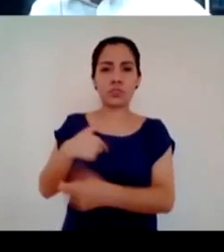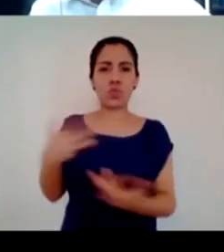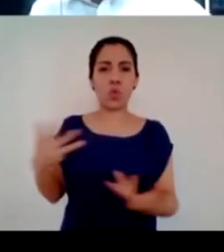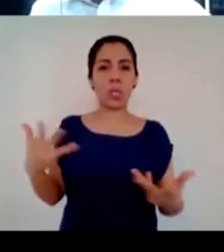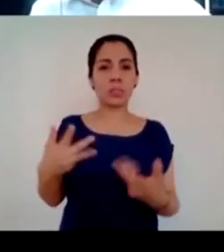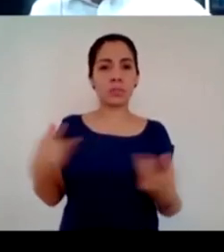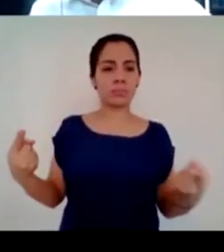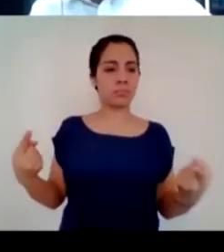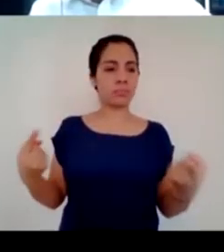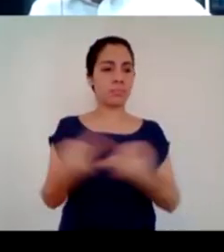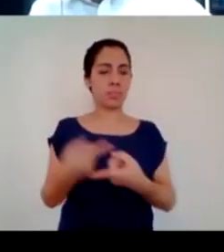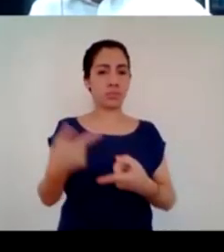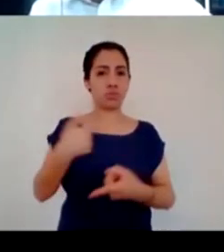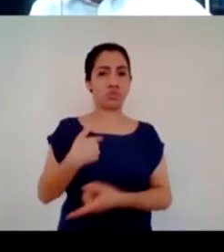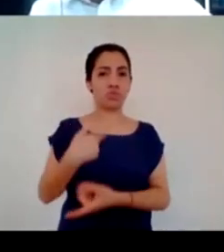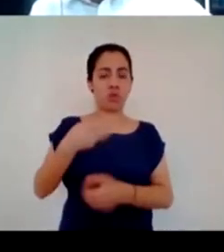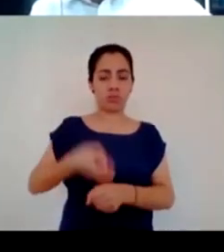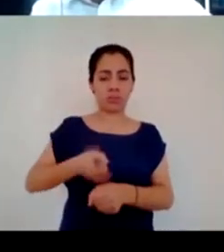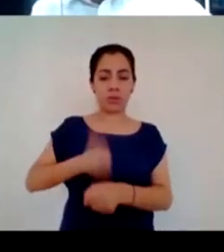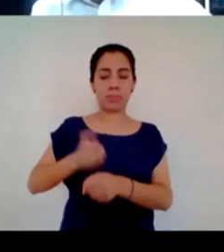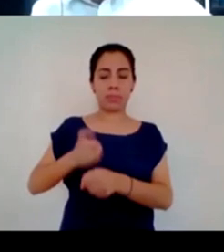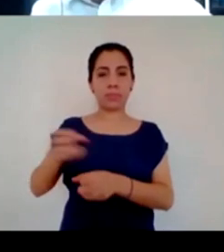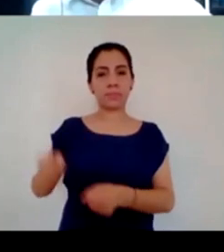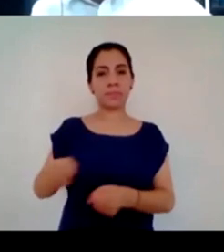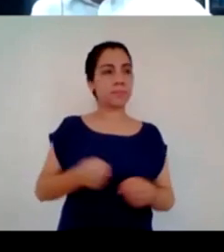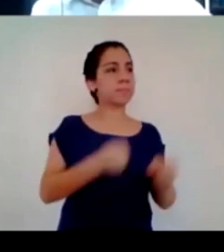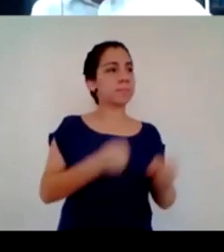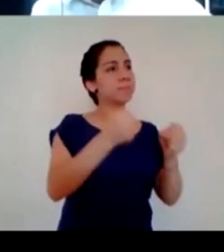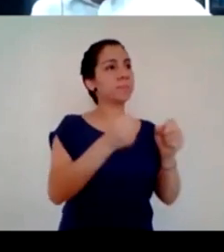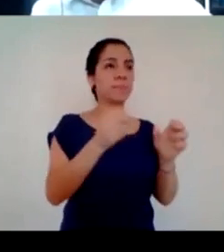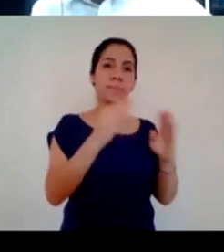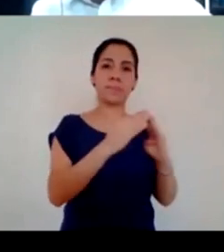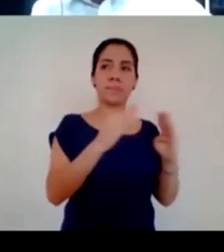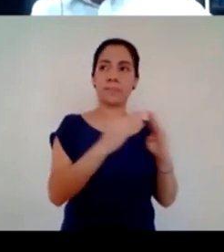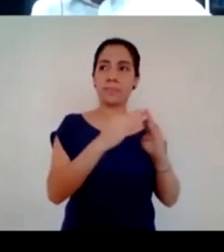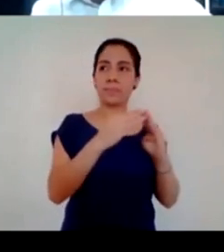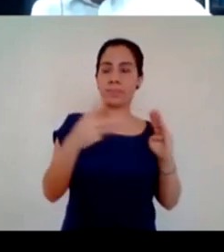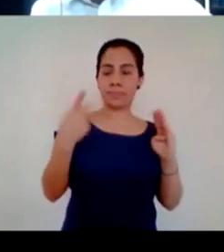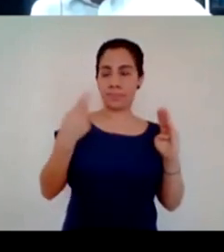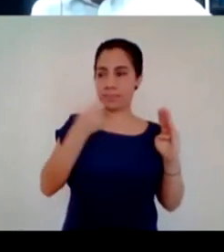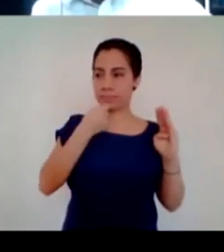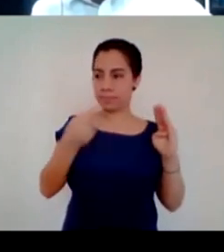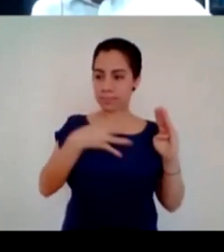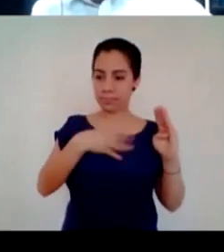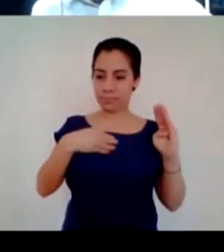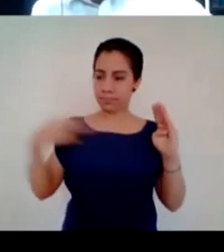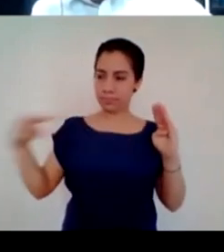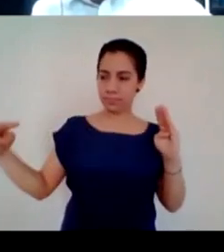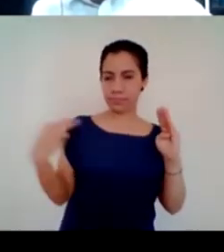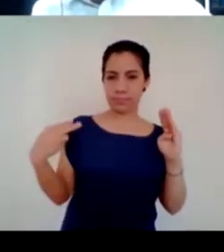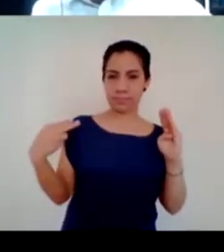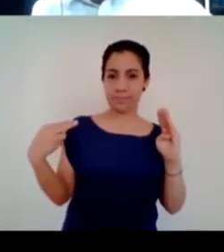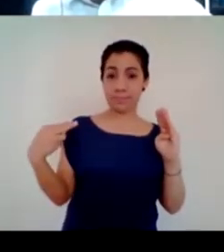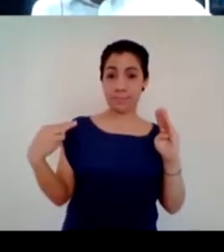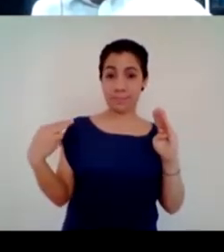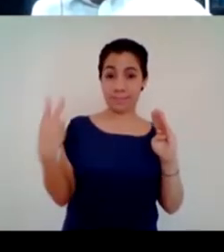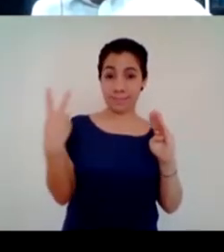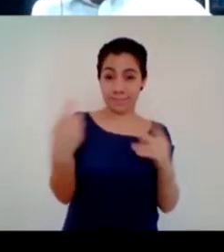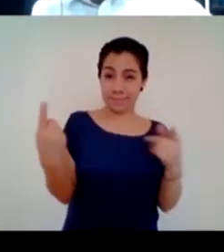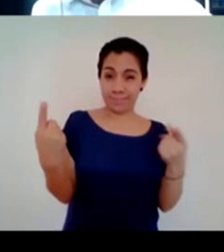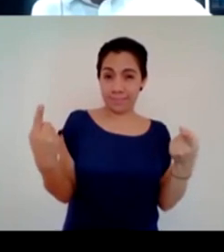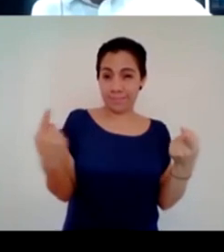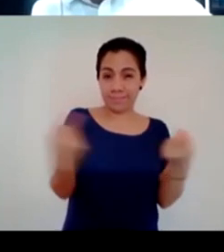Y entonces, ser padre es el trabajo más difícil de toda la vida, desde mi punto de vista, y en ese sentido hay que ser